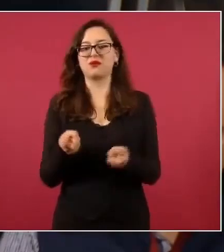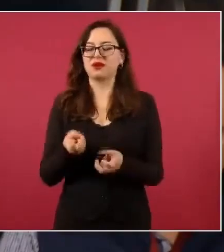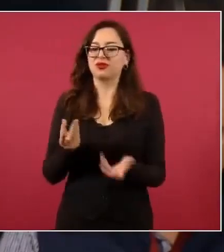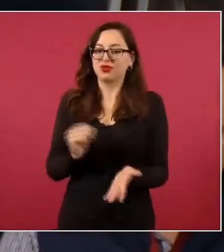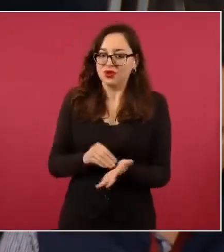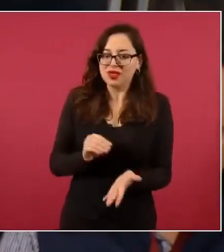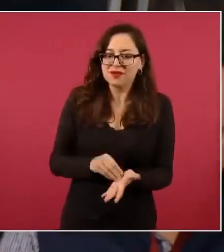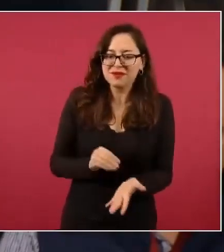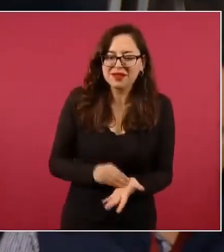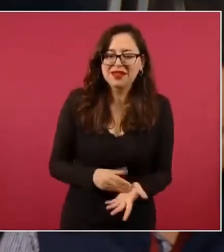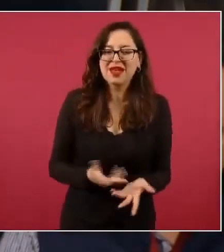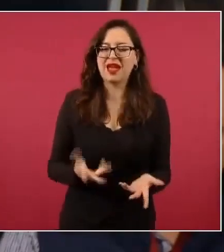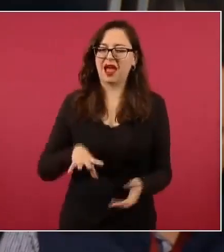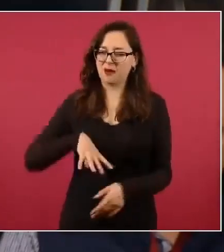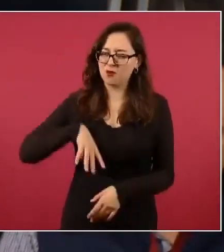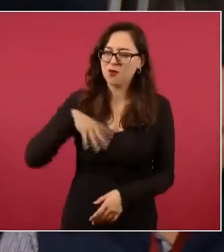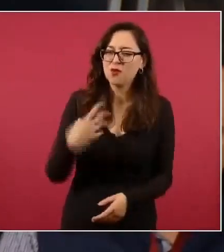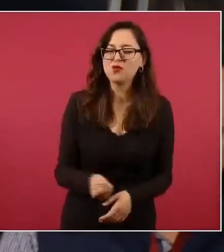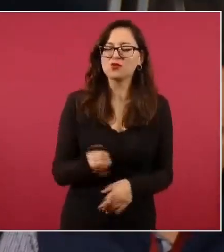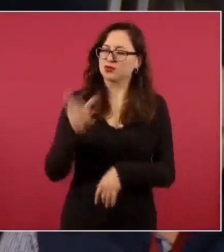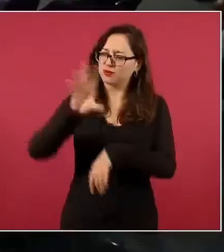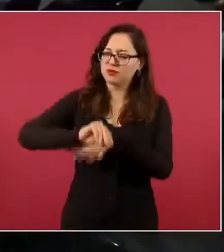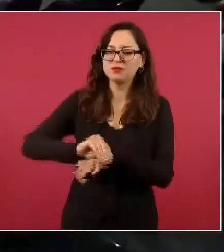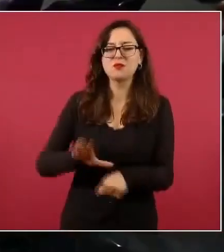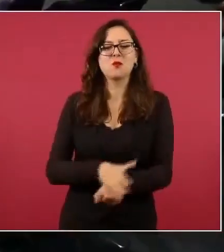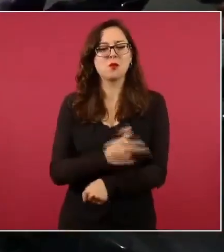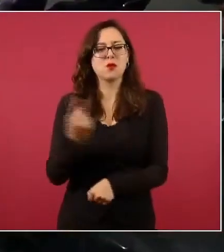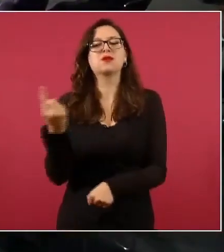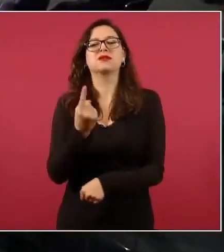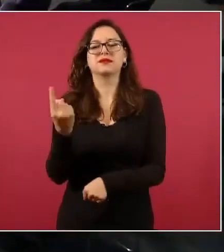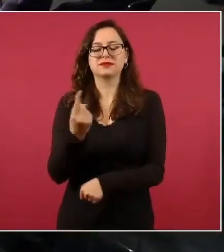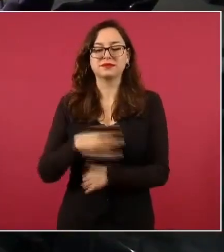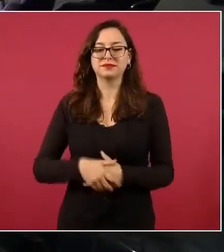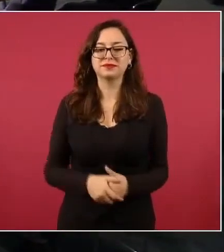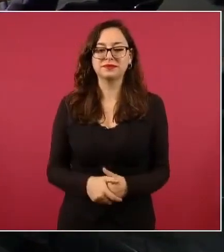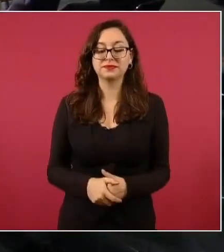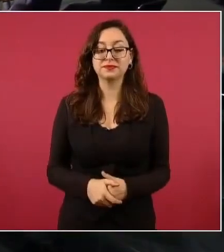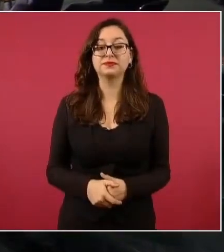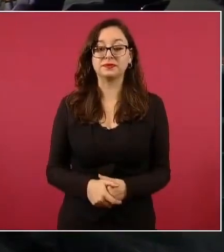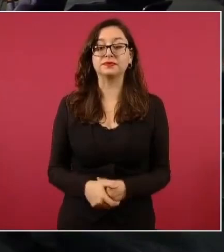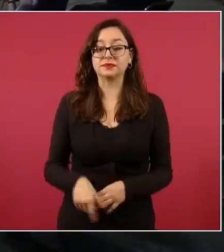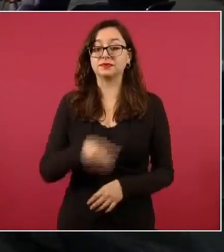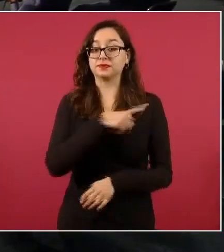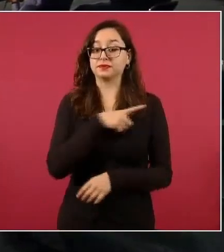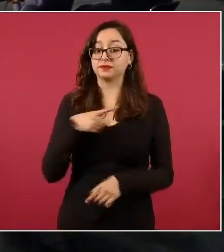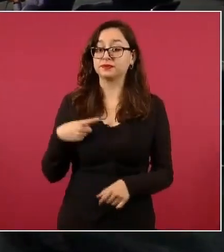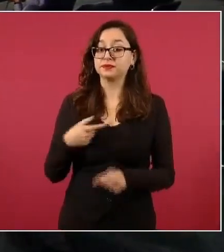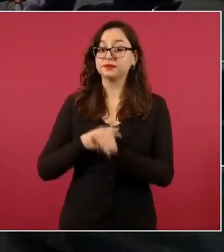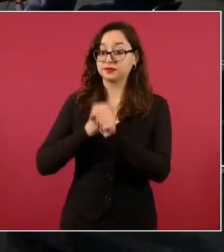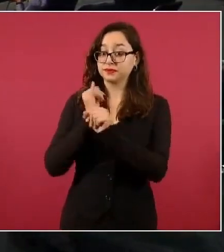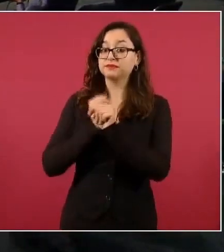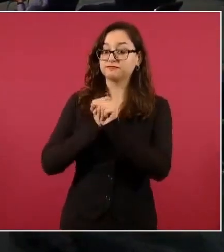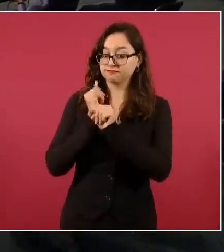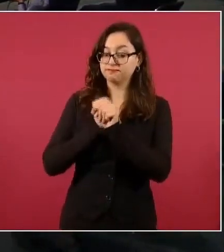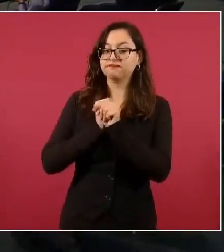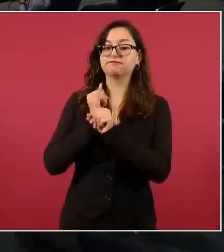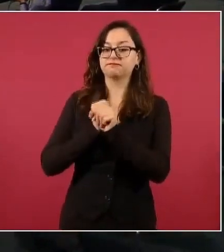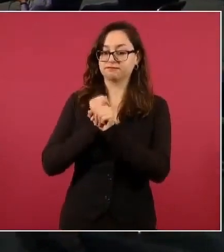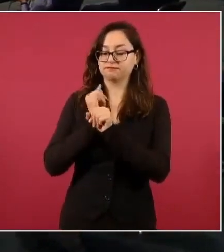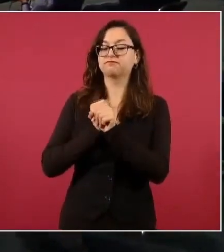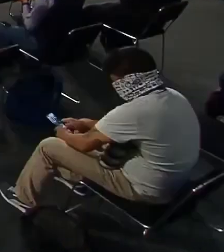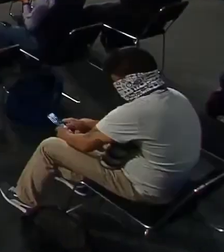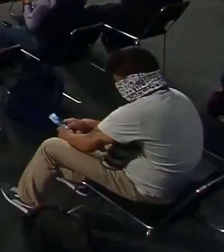todavía abusos de autoridad, presidente? Bueno, hay que hacer la investigación, hay que ver de